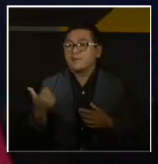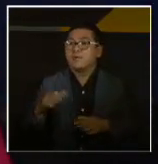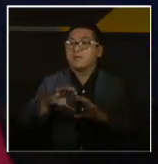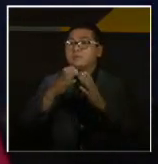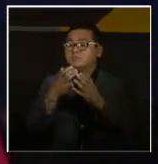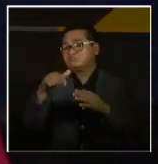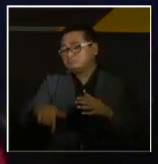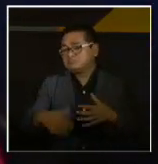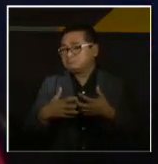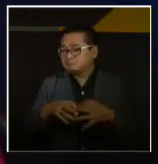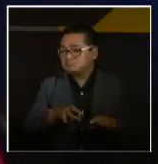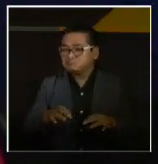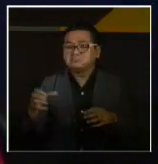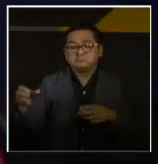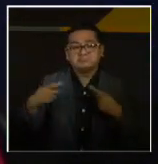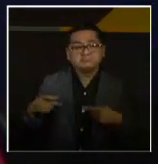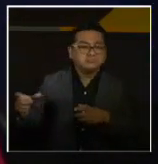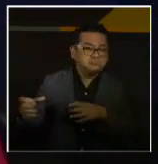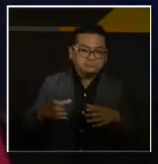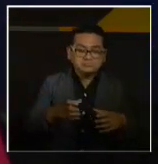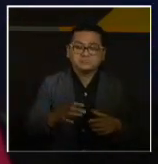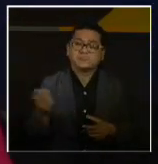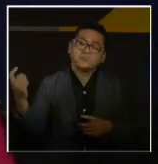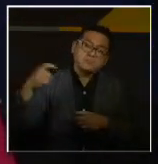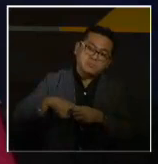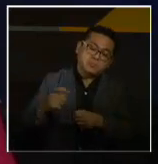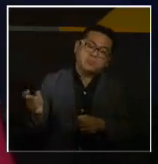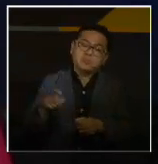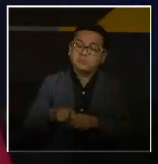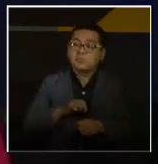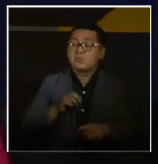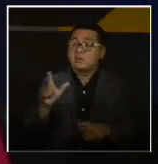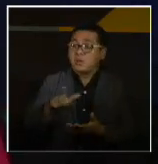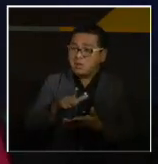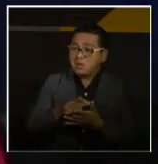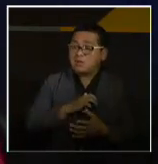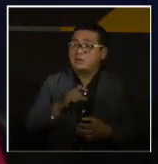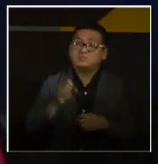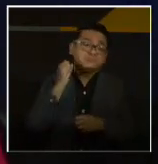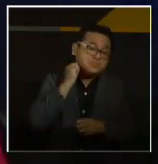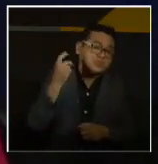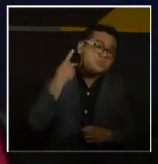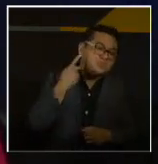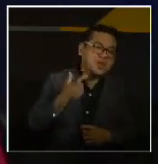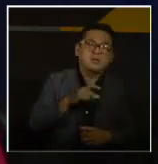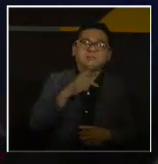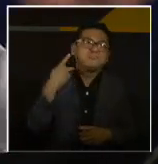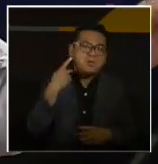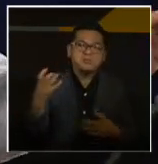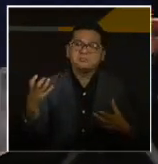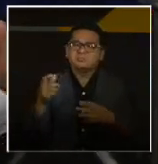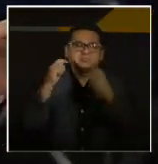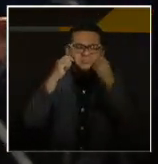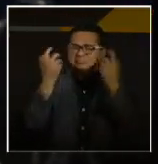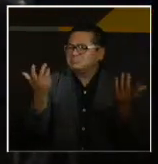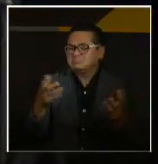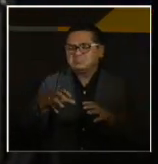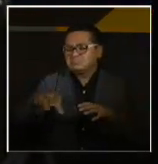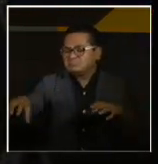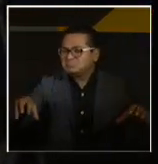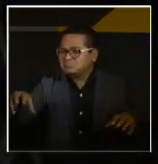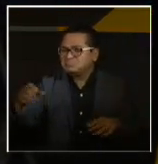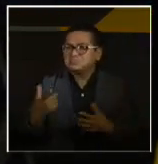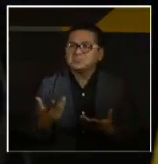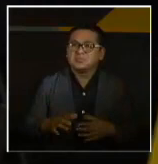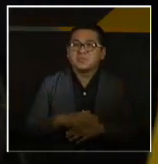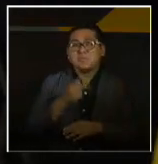cámaras empresariales, la sociedad civil, donde estemos también los legisladores, senadores y diputados federales, no importa de qué partido político